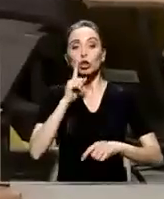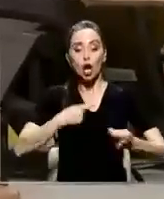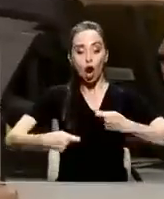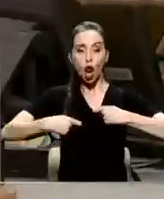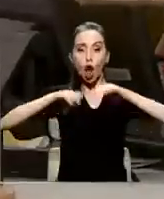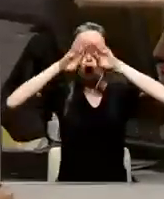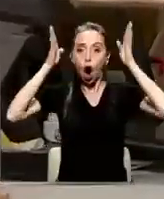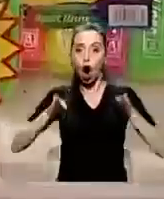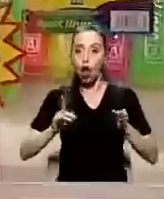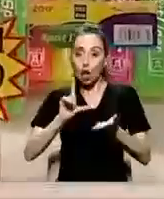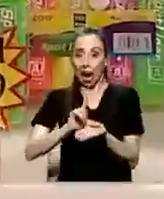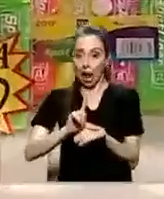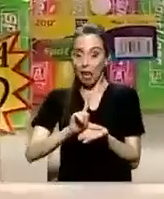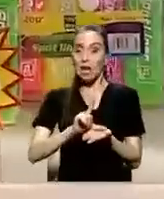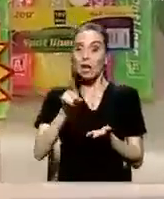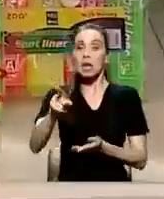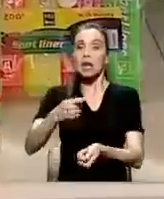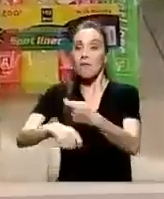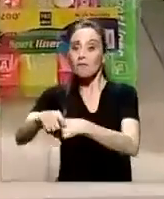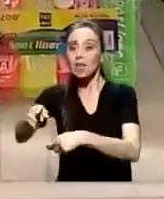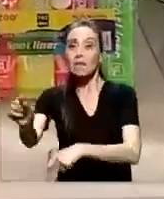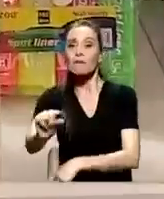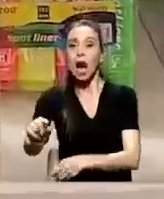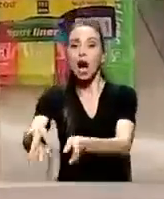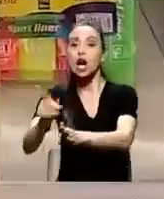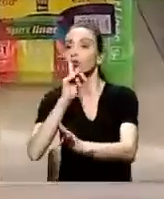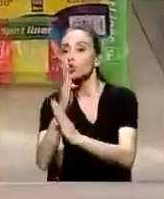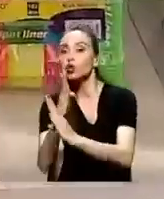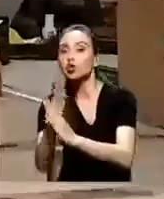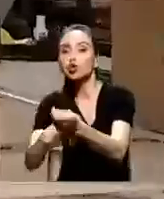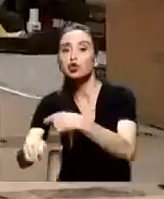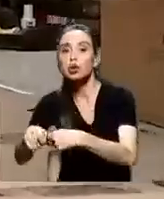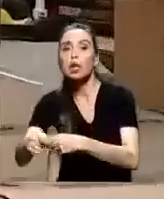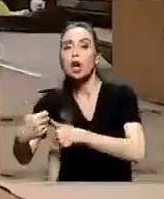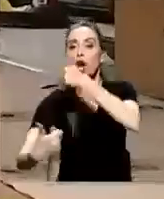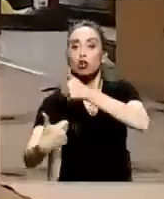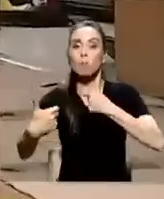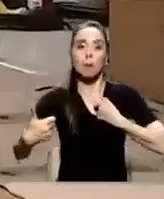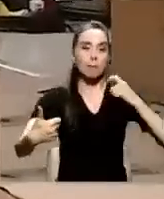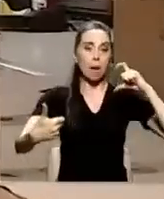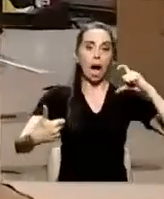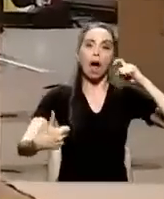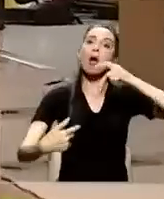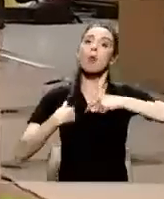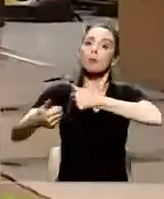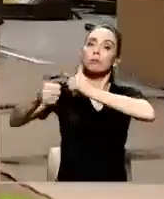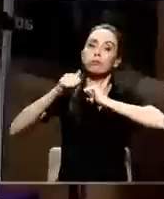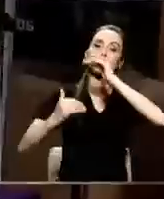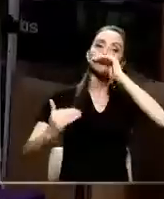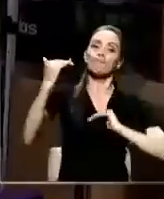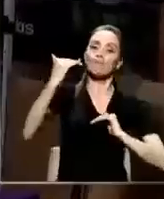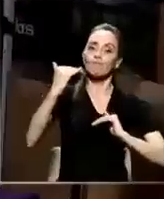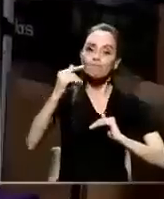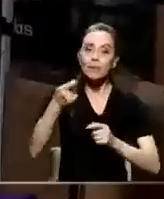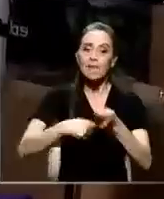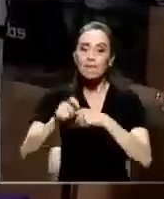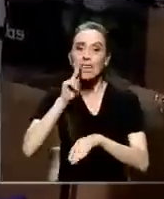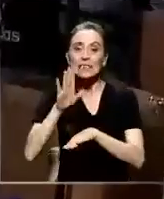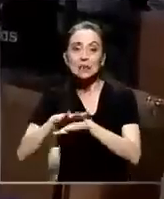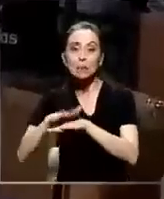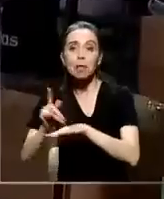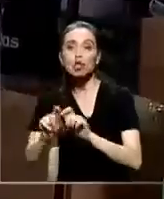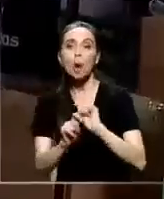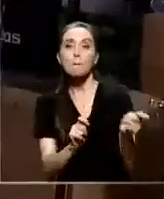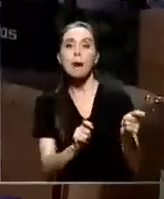establecidos. Reclaman que los ambulantes venden productos a bajos precios, lo que se traduce en una competencia desleal, teniendo en cuenta que los vendedores informales no